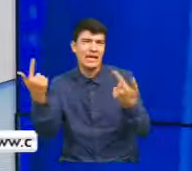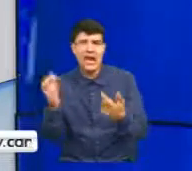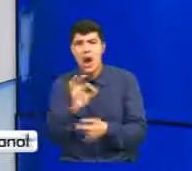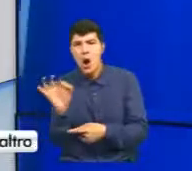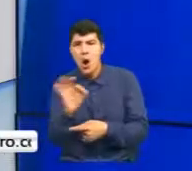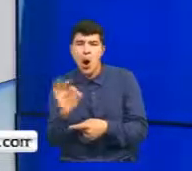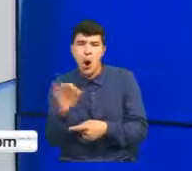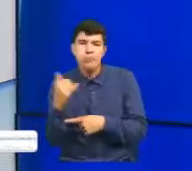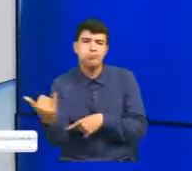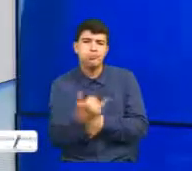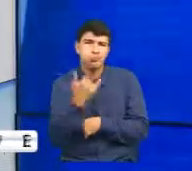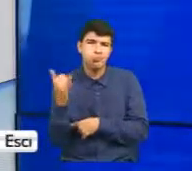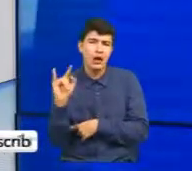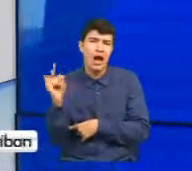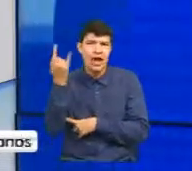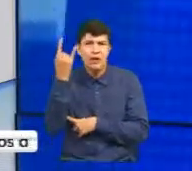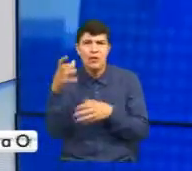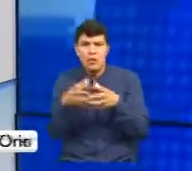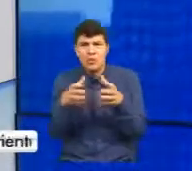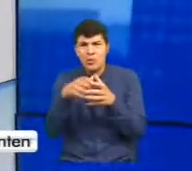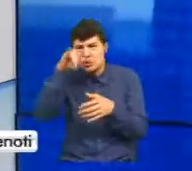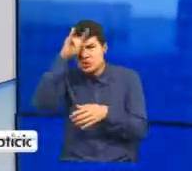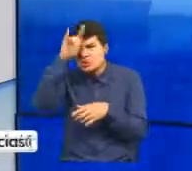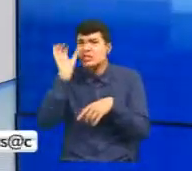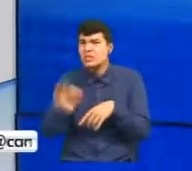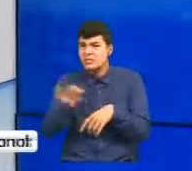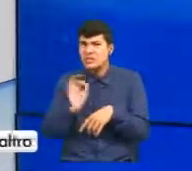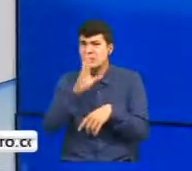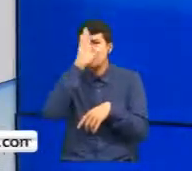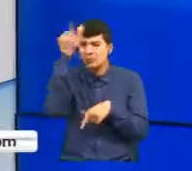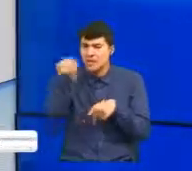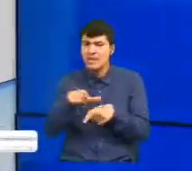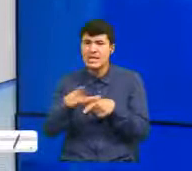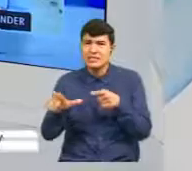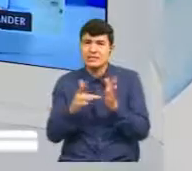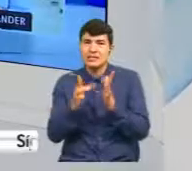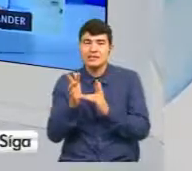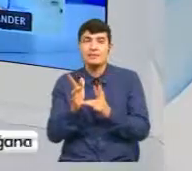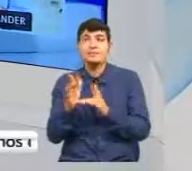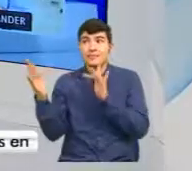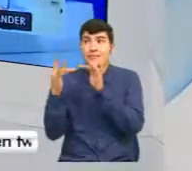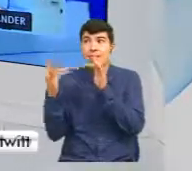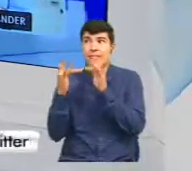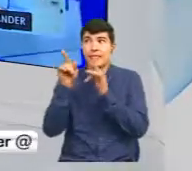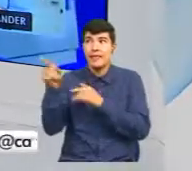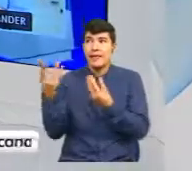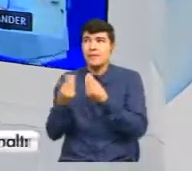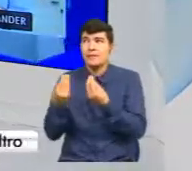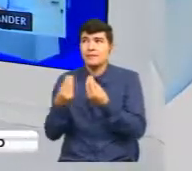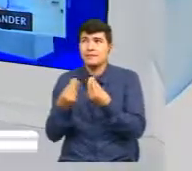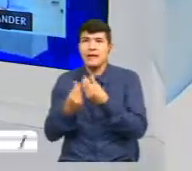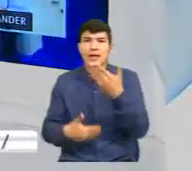pueda registrar algún tipo de acto satánico como suele registrarse durante estos días. Vamos en diferentes puntos a conectarnos con nuestros compañeros